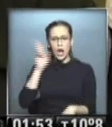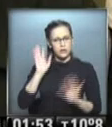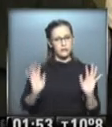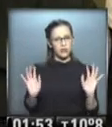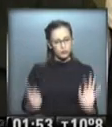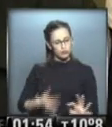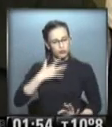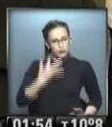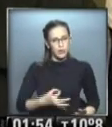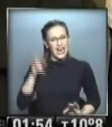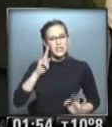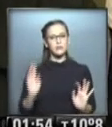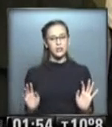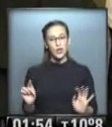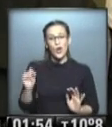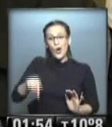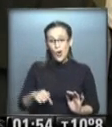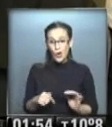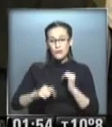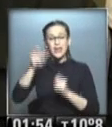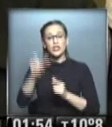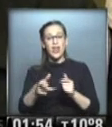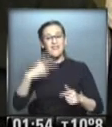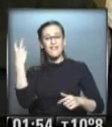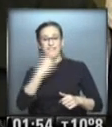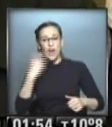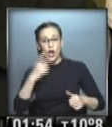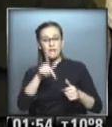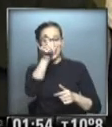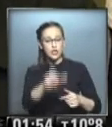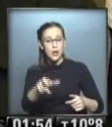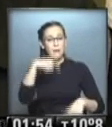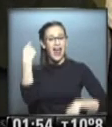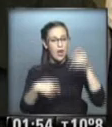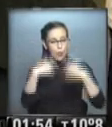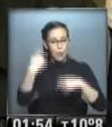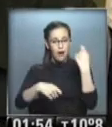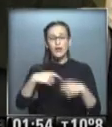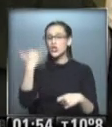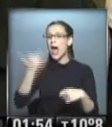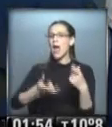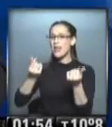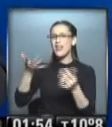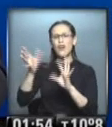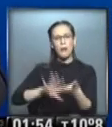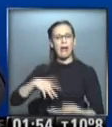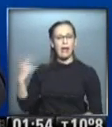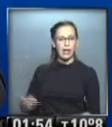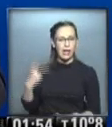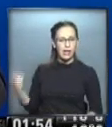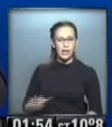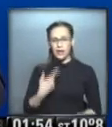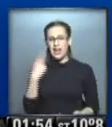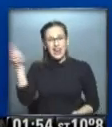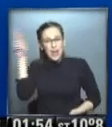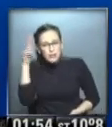esta expresión. Hoy hasta los bolivianos y paraguayos, con respeto, consiguen plata barata.